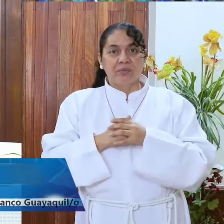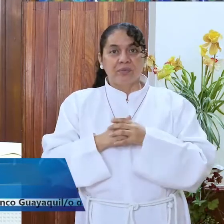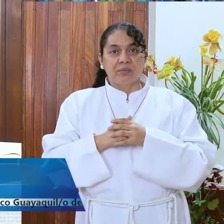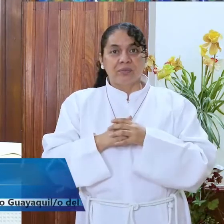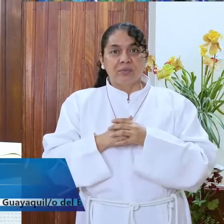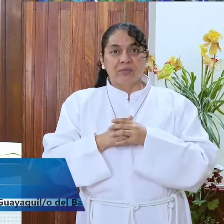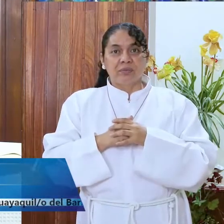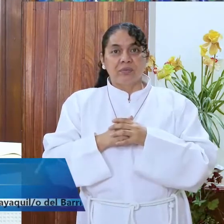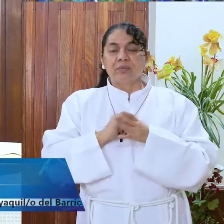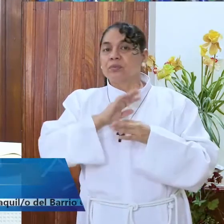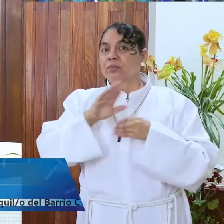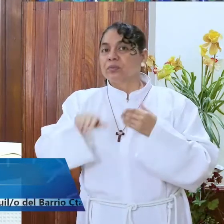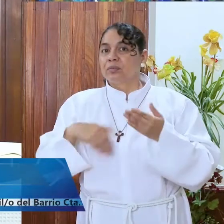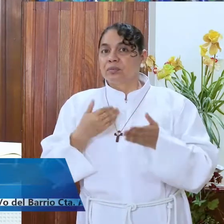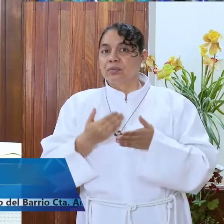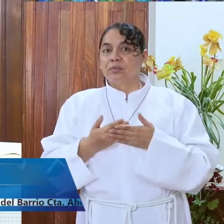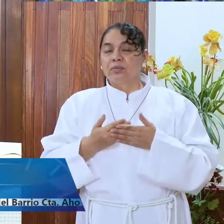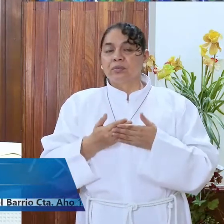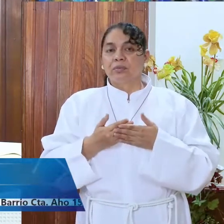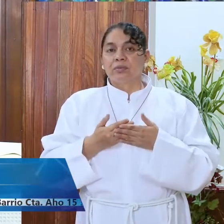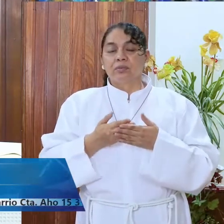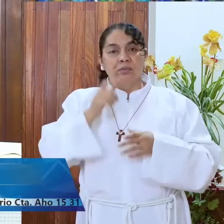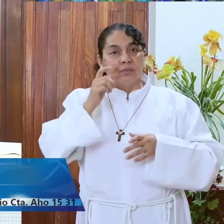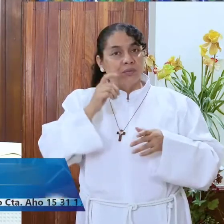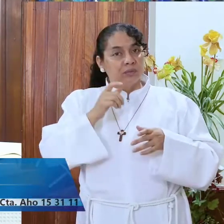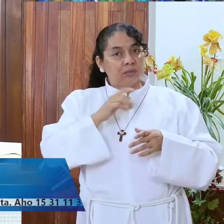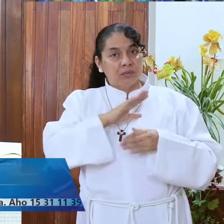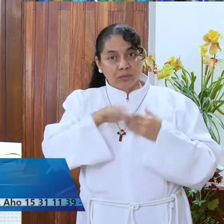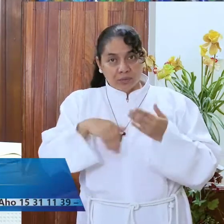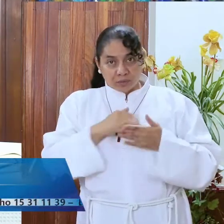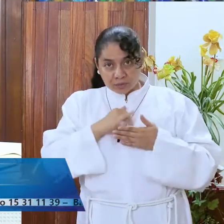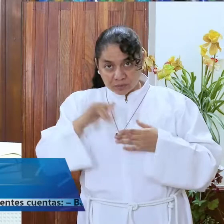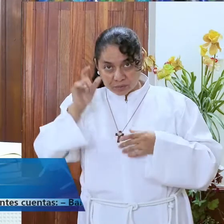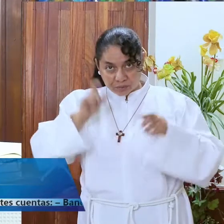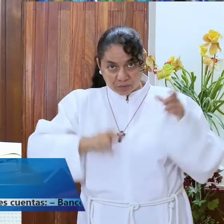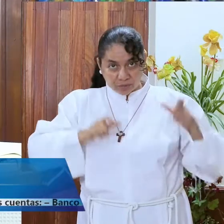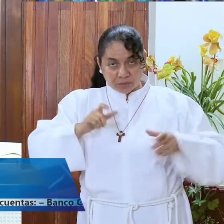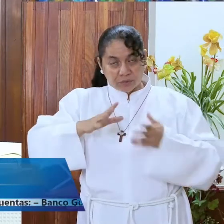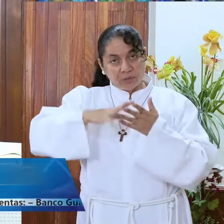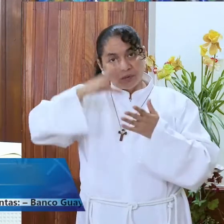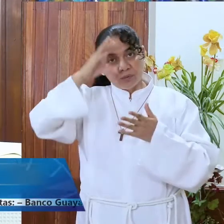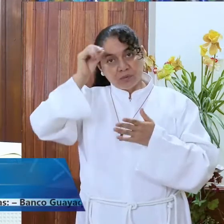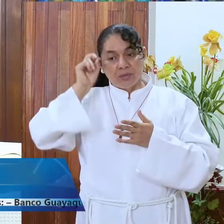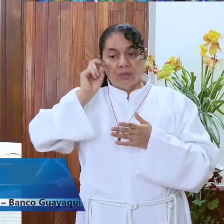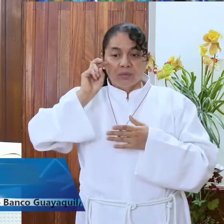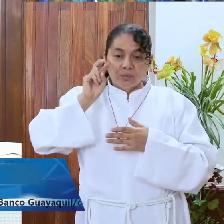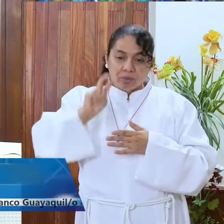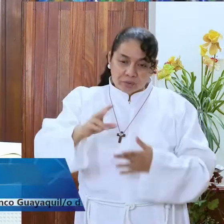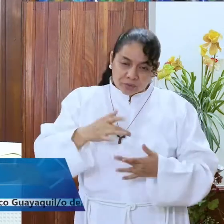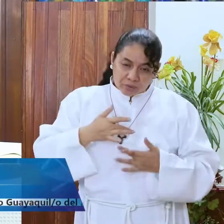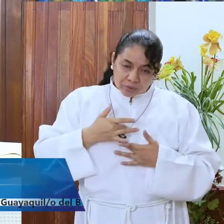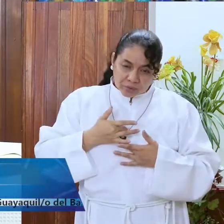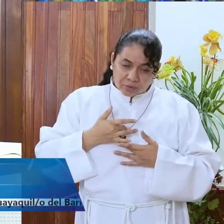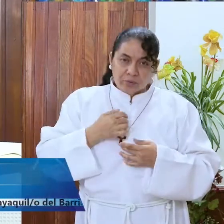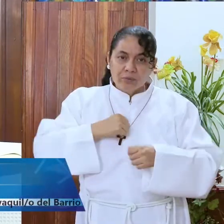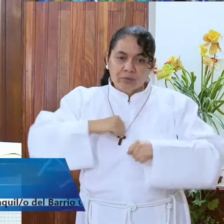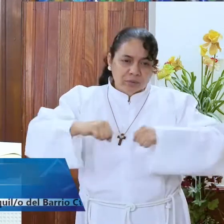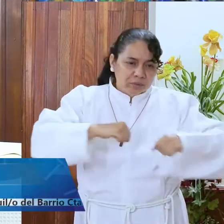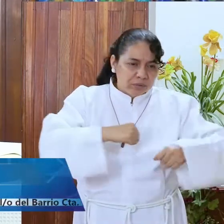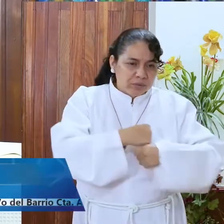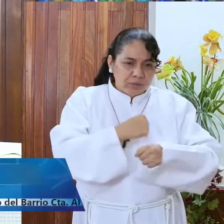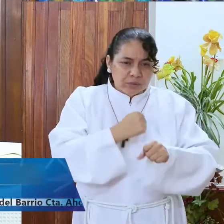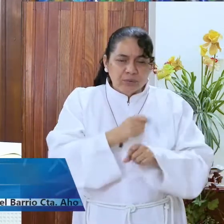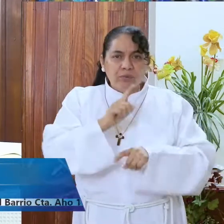seamos personas que aprendamos a mirar a compadecernos y hacer algo por los demás como el